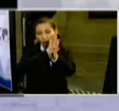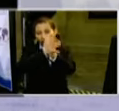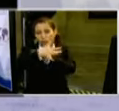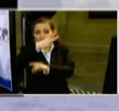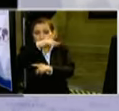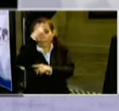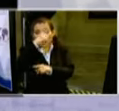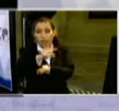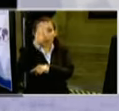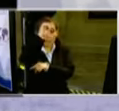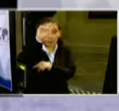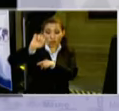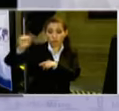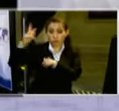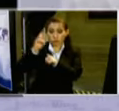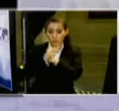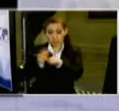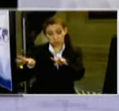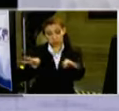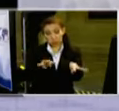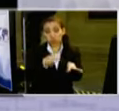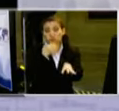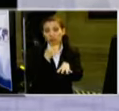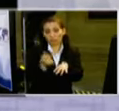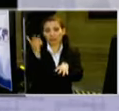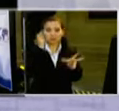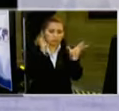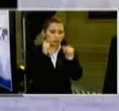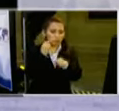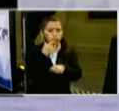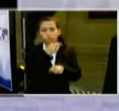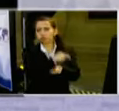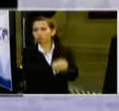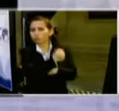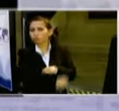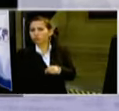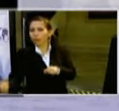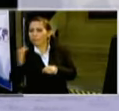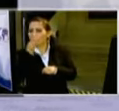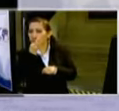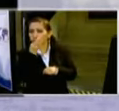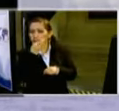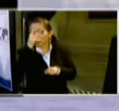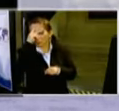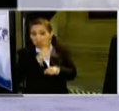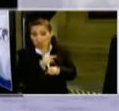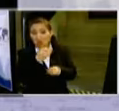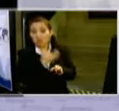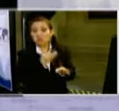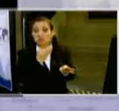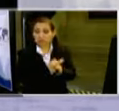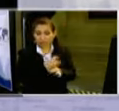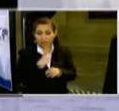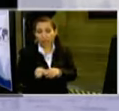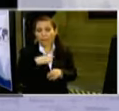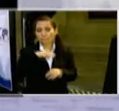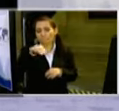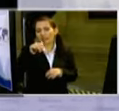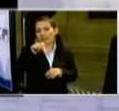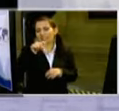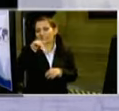la opinión externa. Y entonces escuchamos hablar del famoso momento mexicano, del Mexican